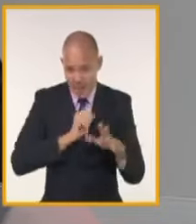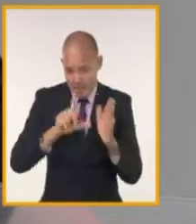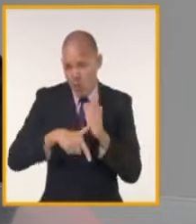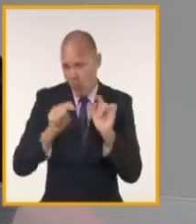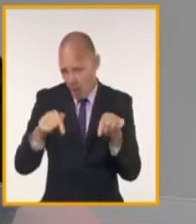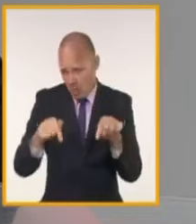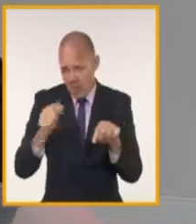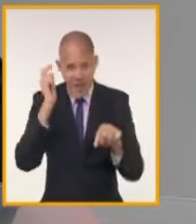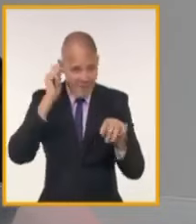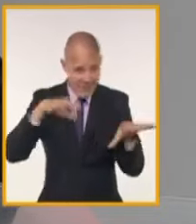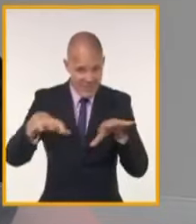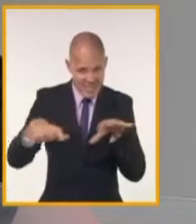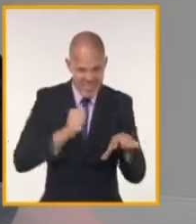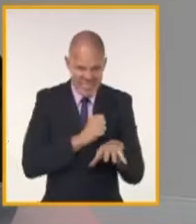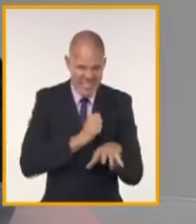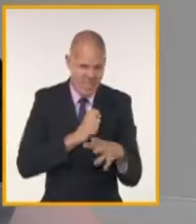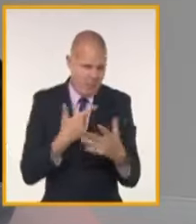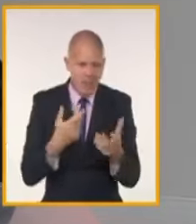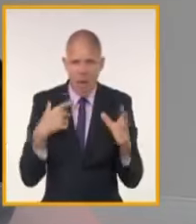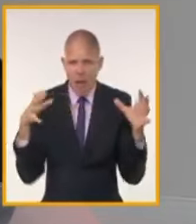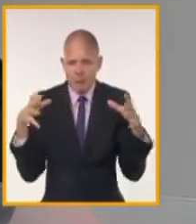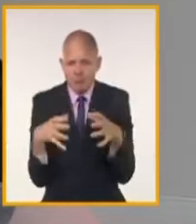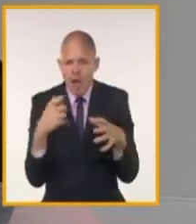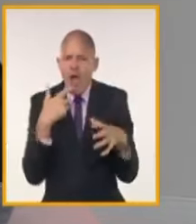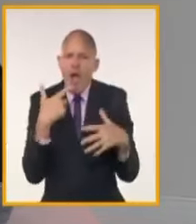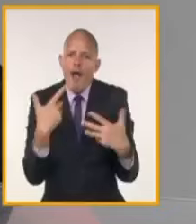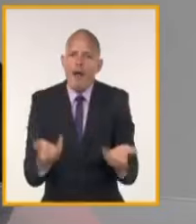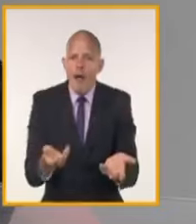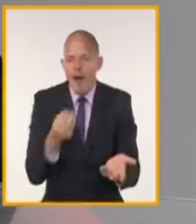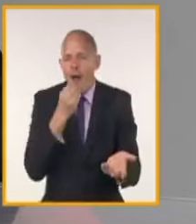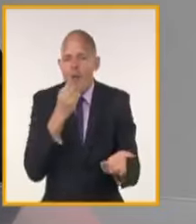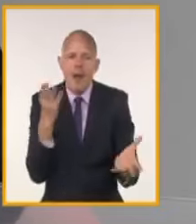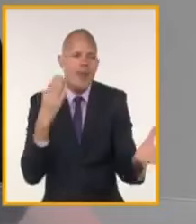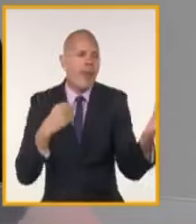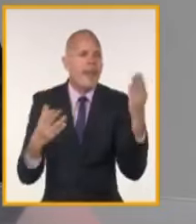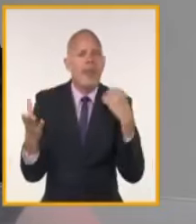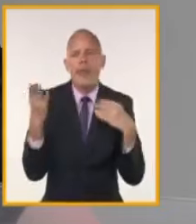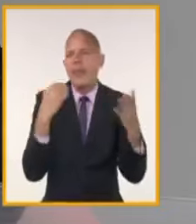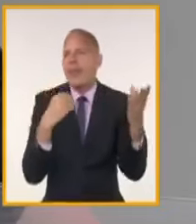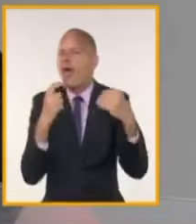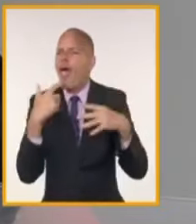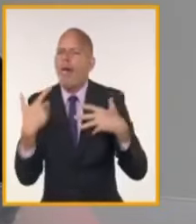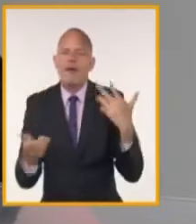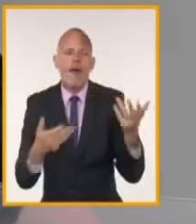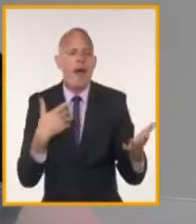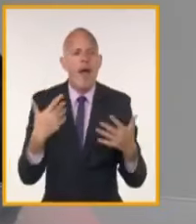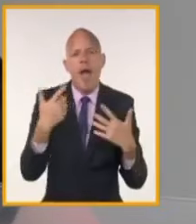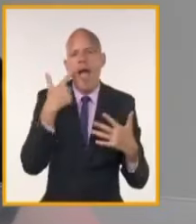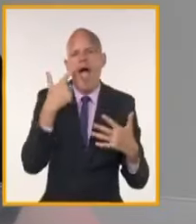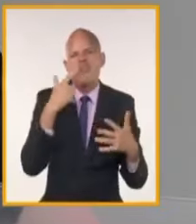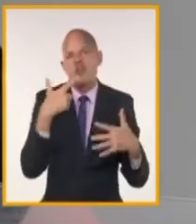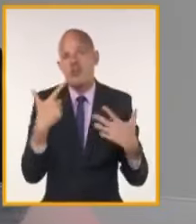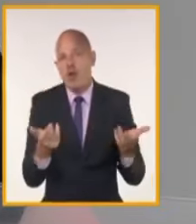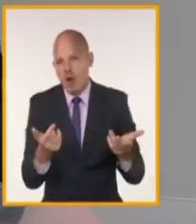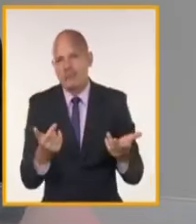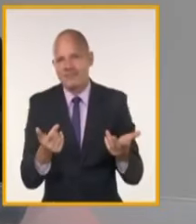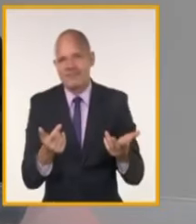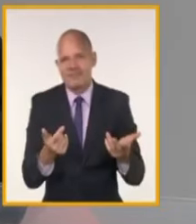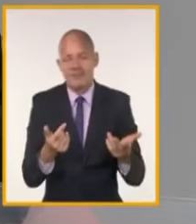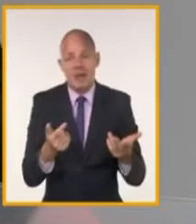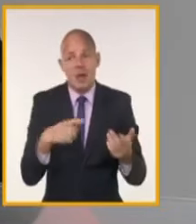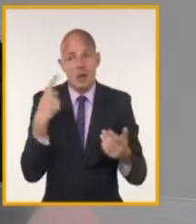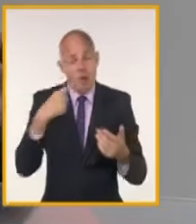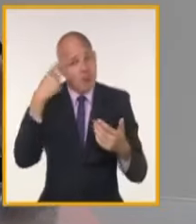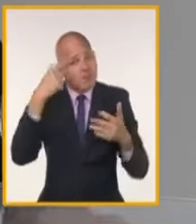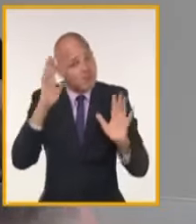básicamente discutir analizar Escuchar opiniones sobre ese nuevo alcance que tiene el país Esa visión que tiene el